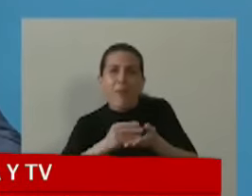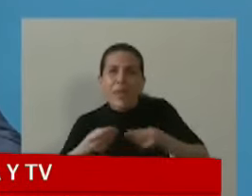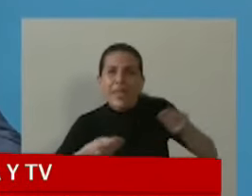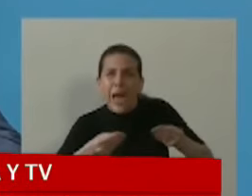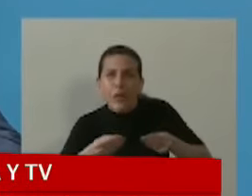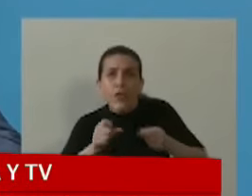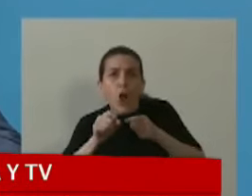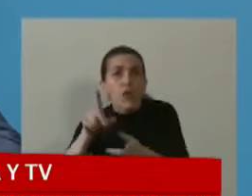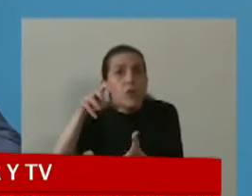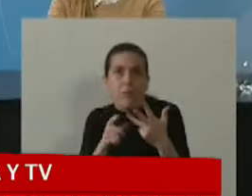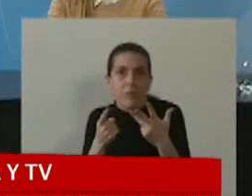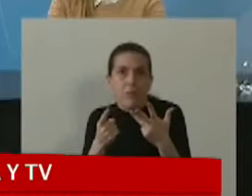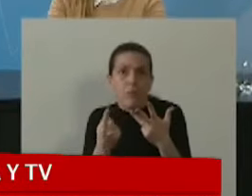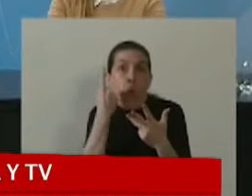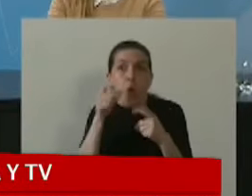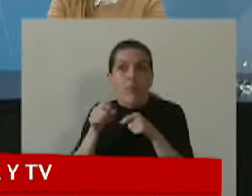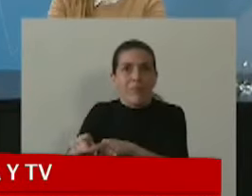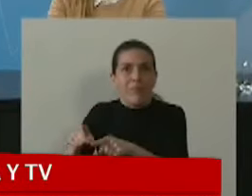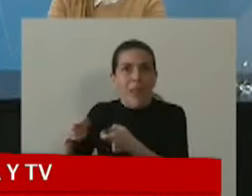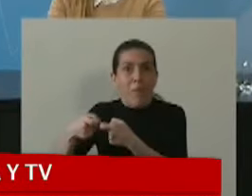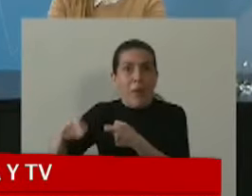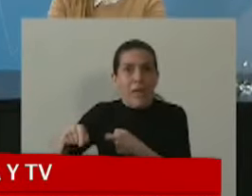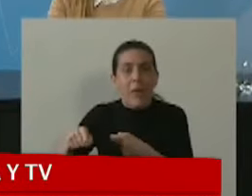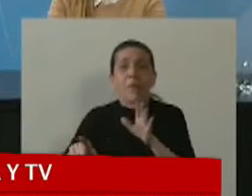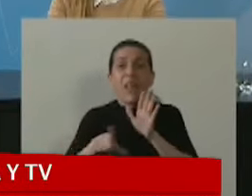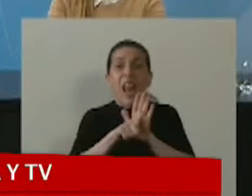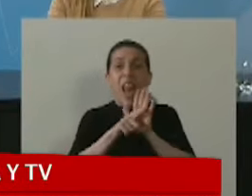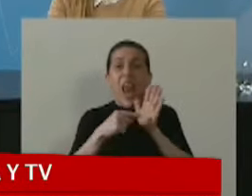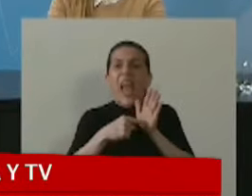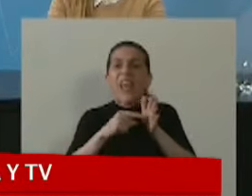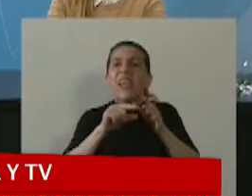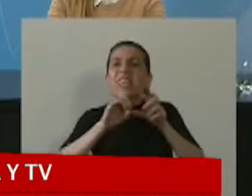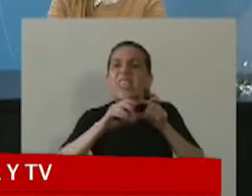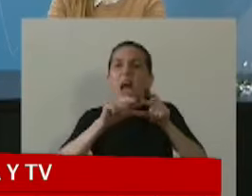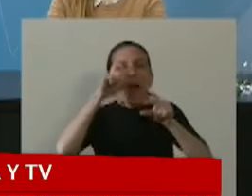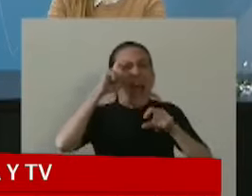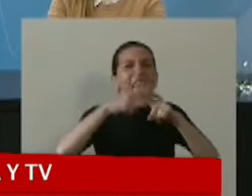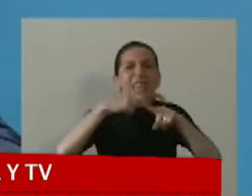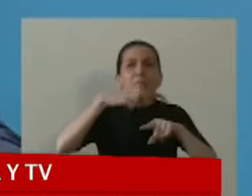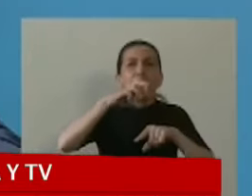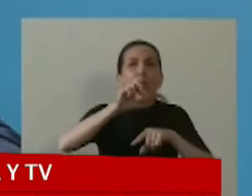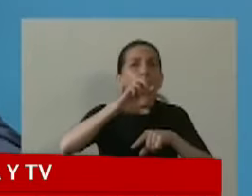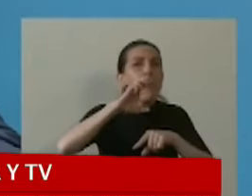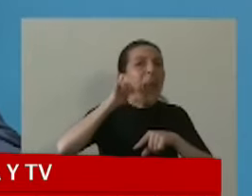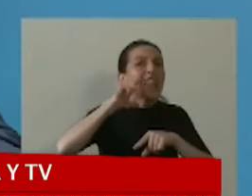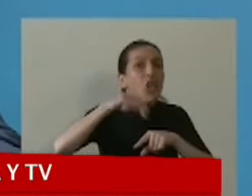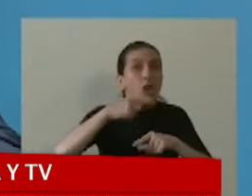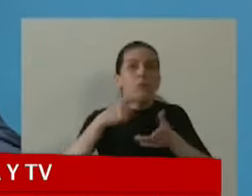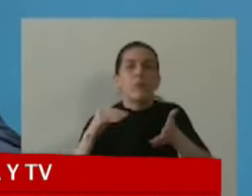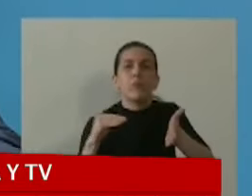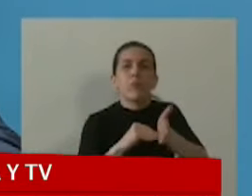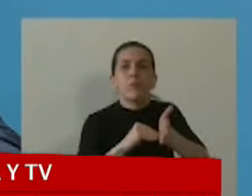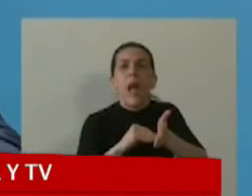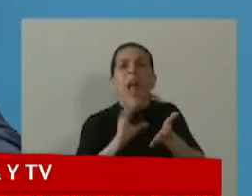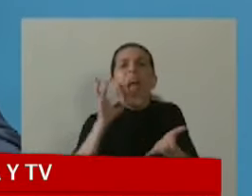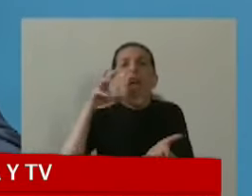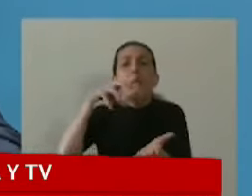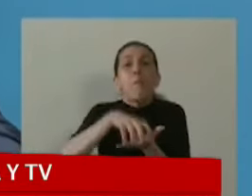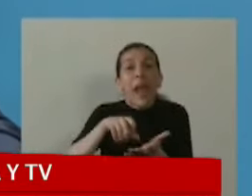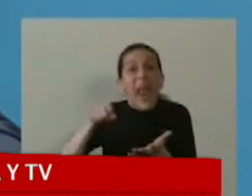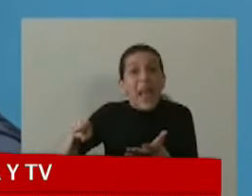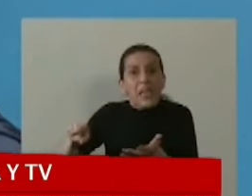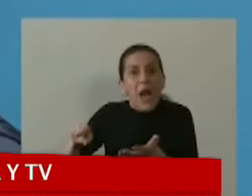en aquel momento cuestioné mucho las reformas a la ley de medios pero la ley de medios son médicos que